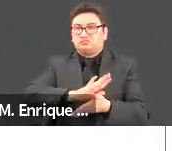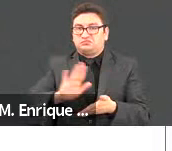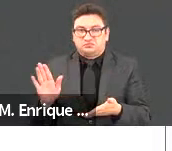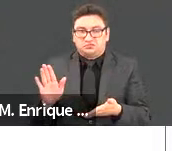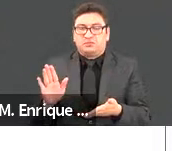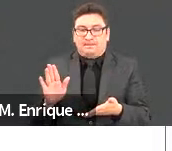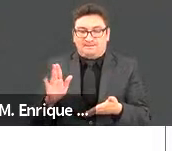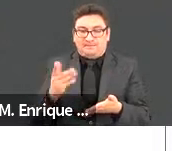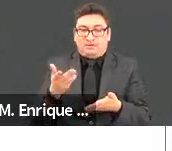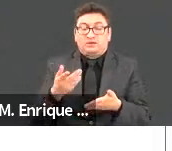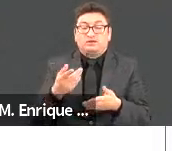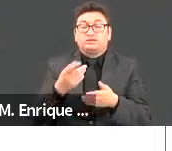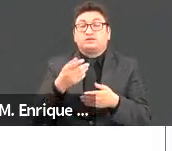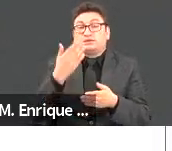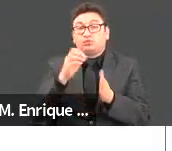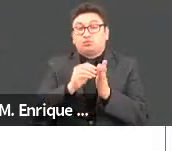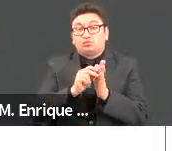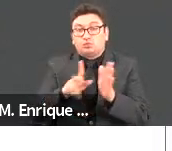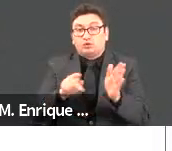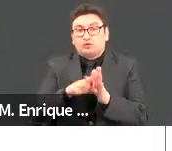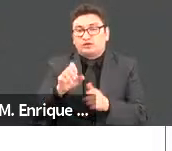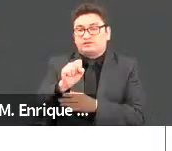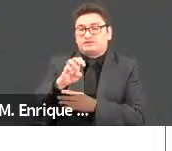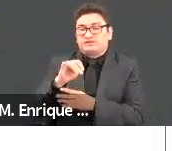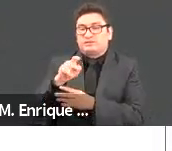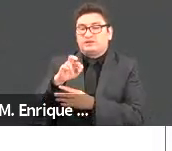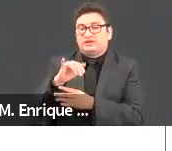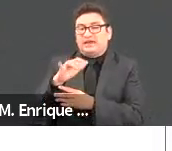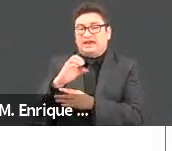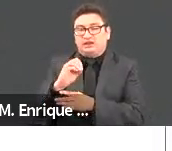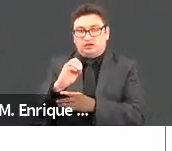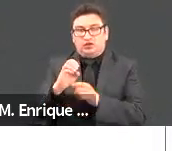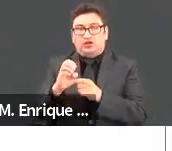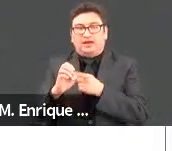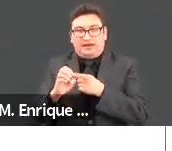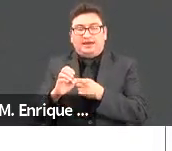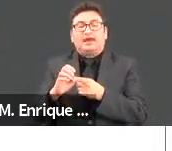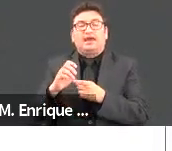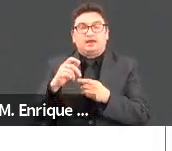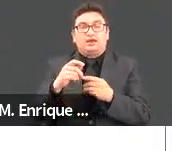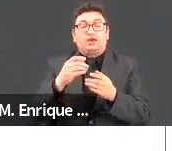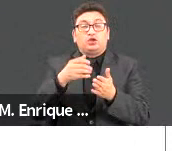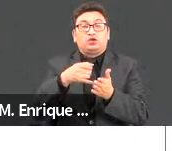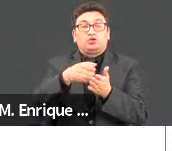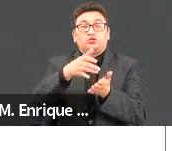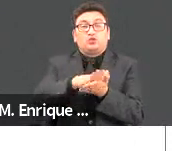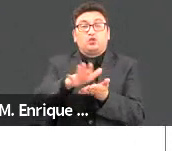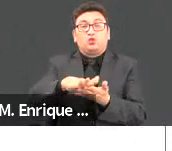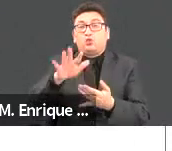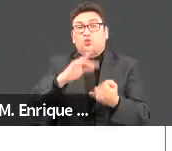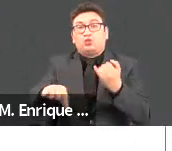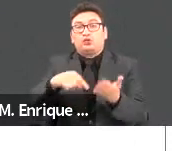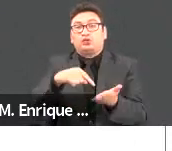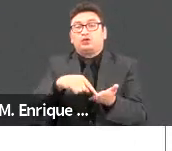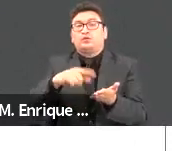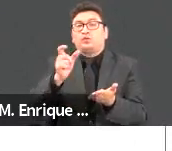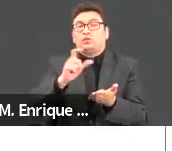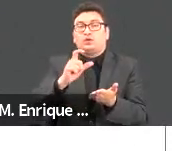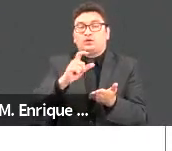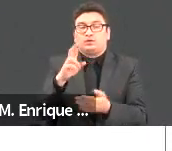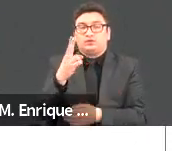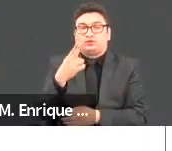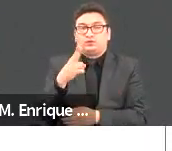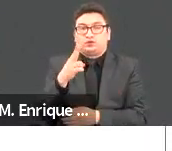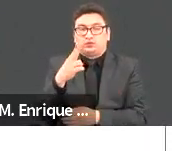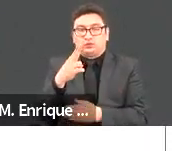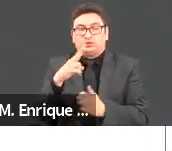propiamente semanario como tal, con ese nombre en la portada, físicamente se publicó en noviembre